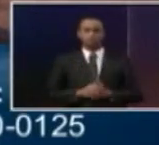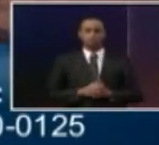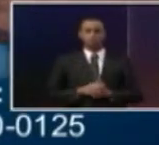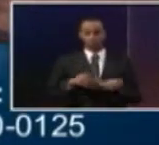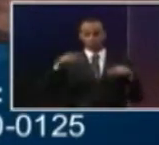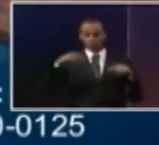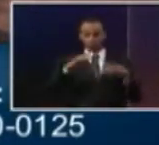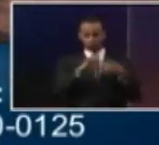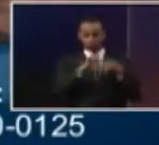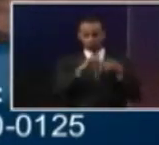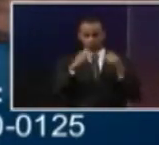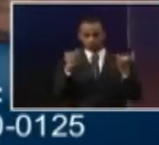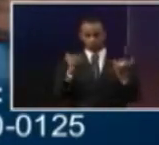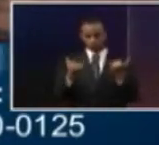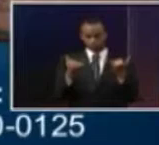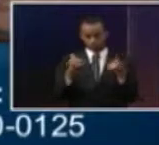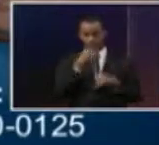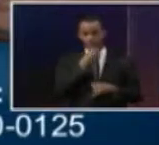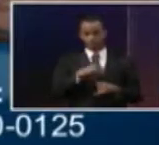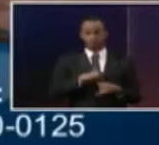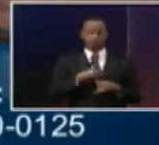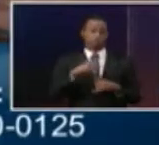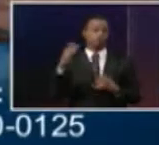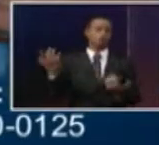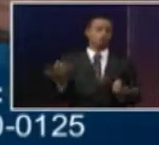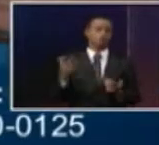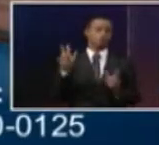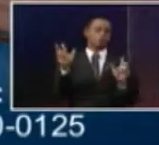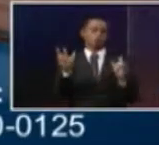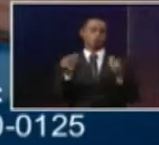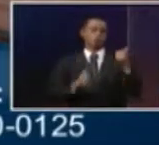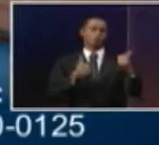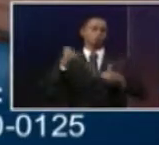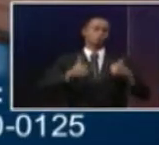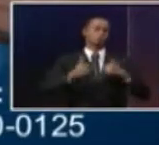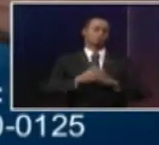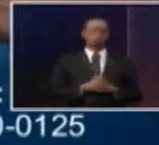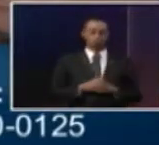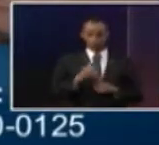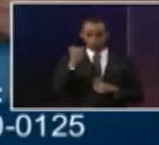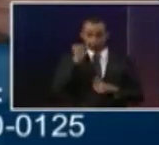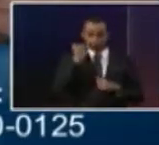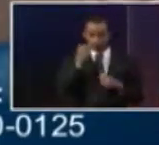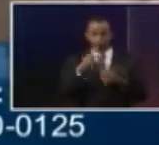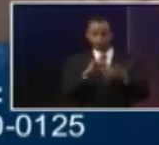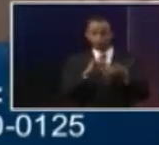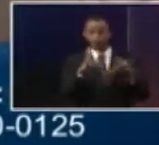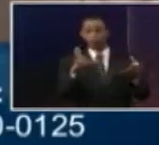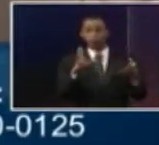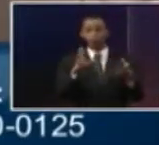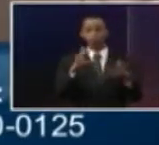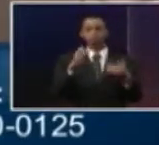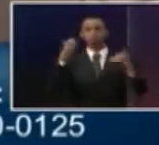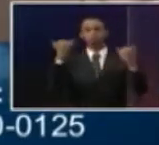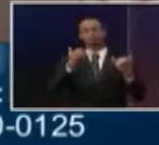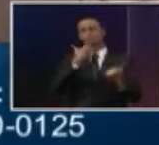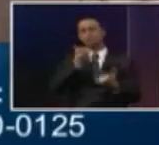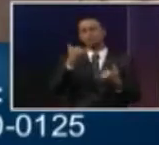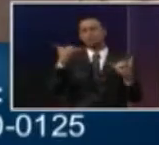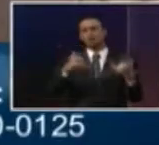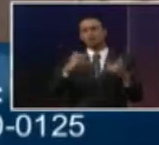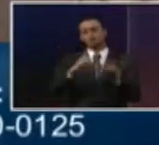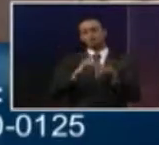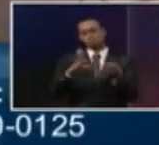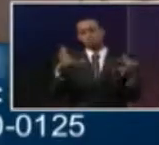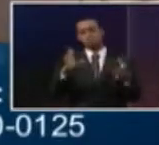esta relación ahora en diciembre o la termino en enero. No, si vas a terminar la relación, lo mejor es terminarla ahora, para que